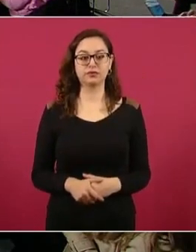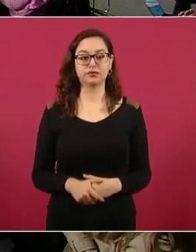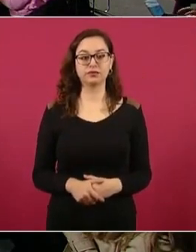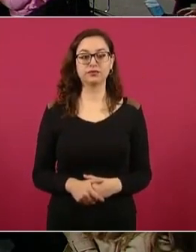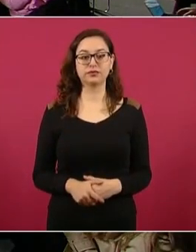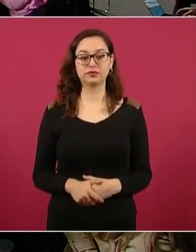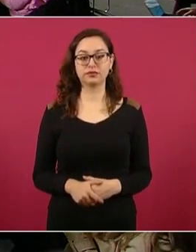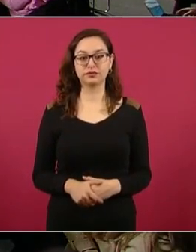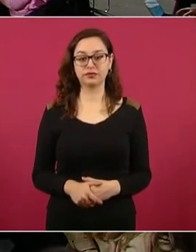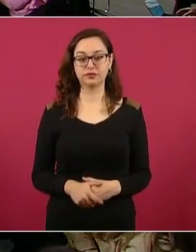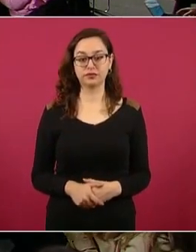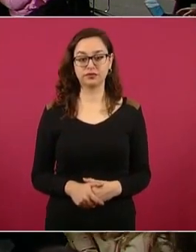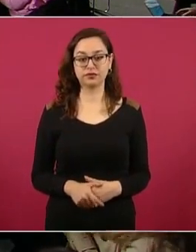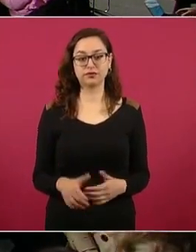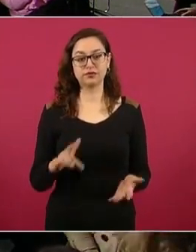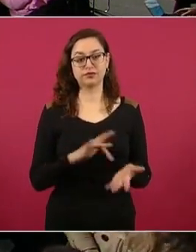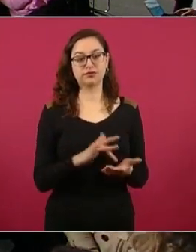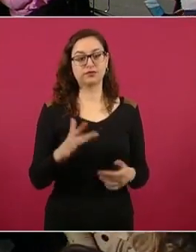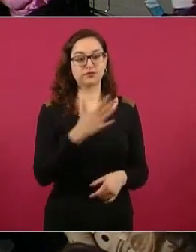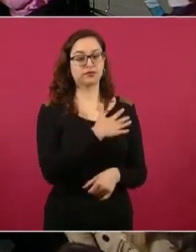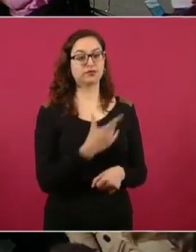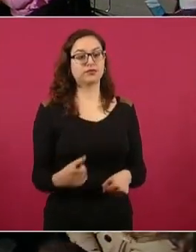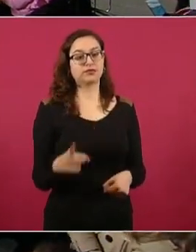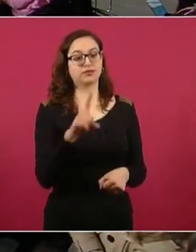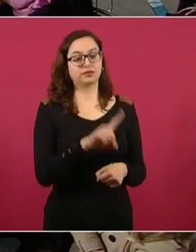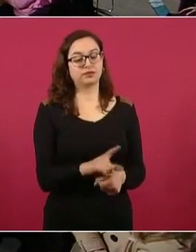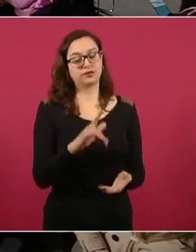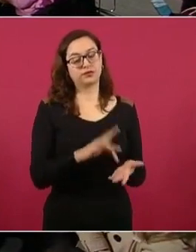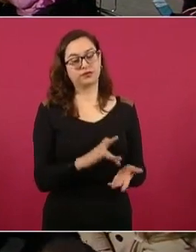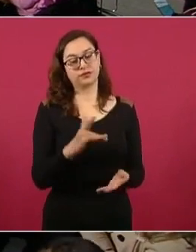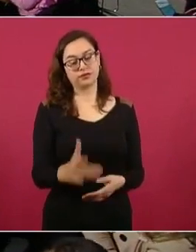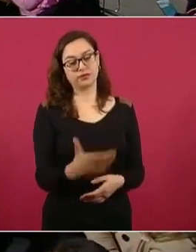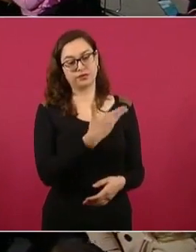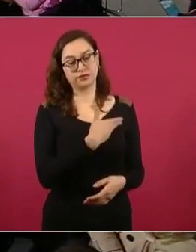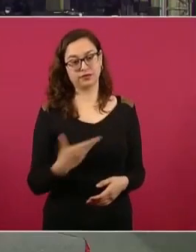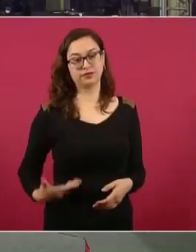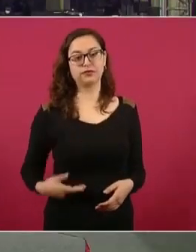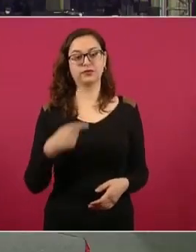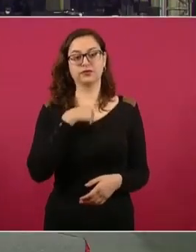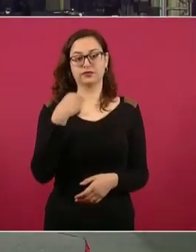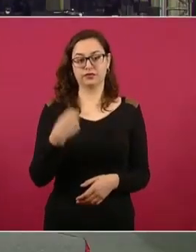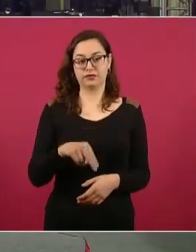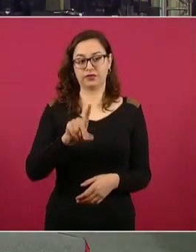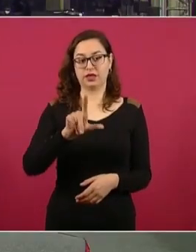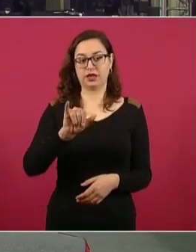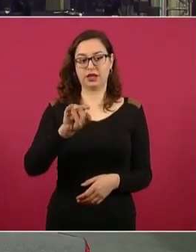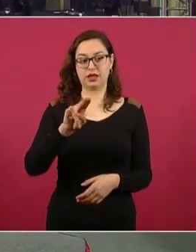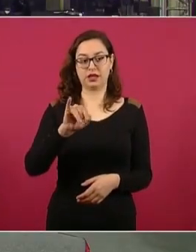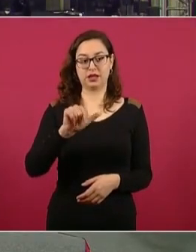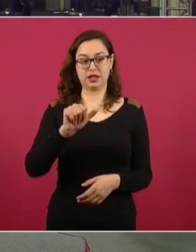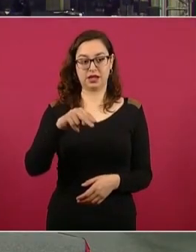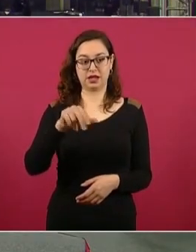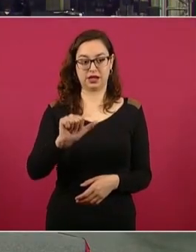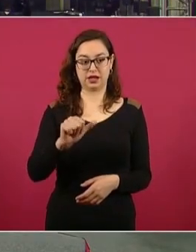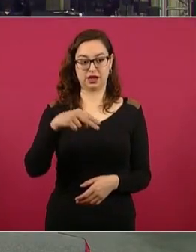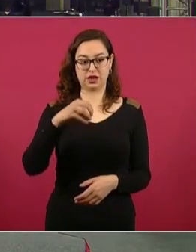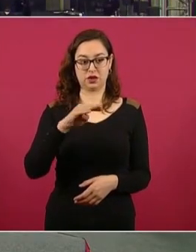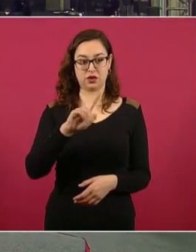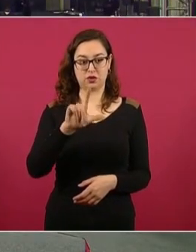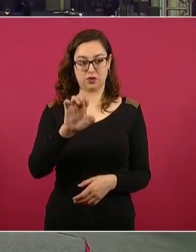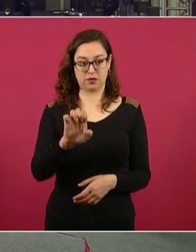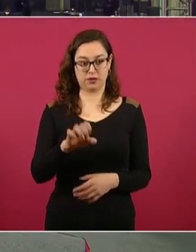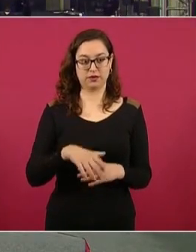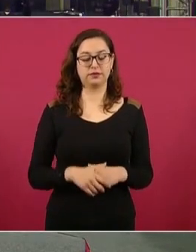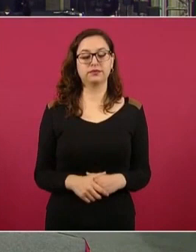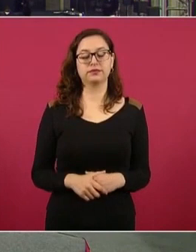compañera. Gracias, buenos días a todos. Gracias, señor presidente. Liliana Noble de Pulso Saludable. Buenos días a todas y a todos.